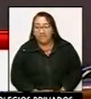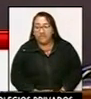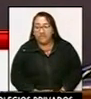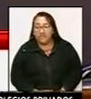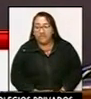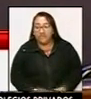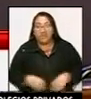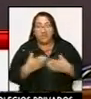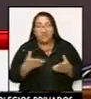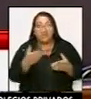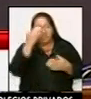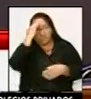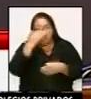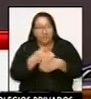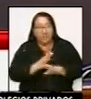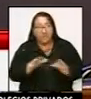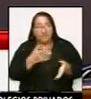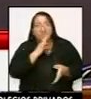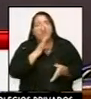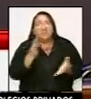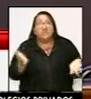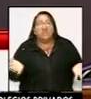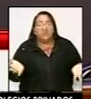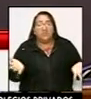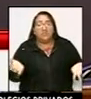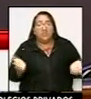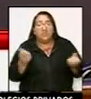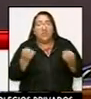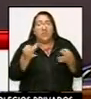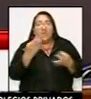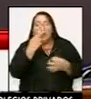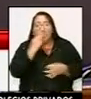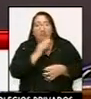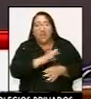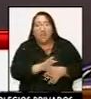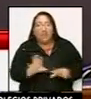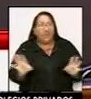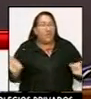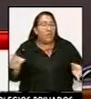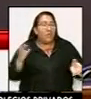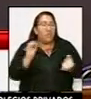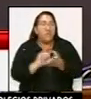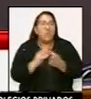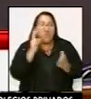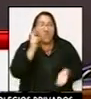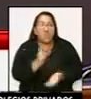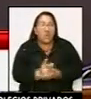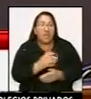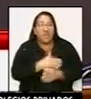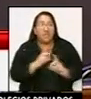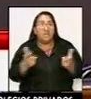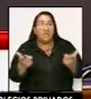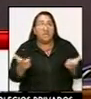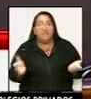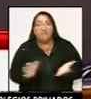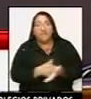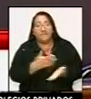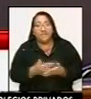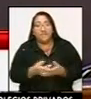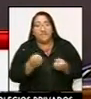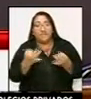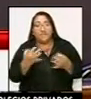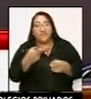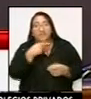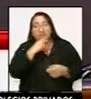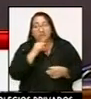nada. Entonces, ¿de qué hablamos? ¿Cuántas niñas no han corrido con la misma suerte de ser salvadas?